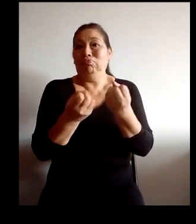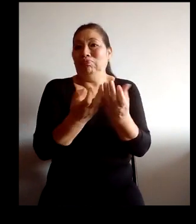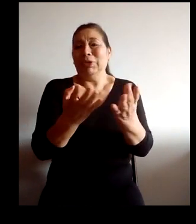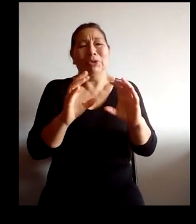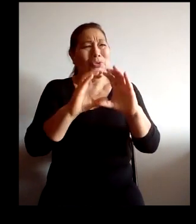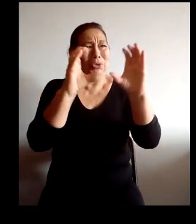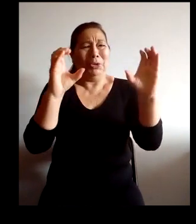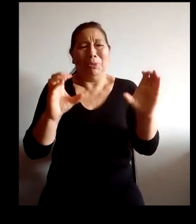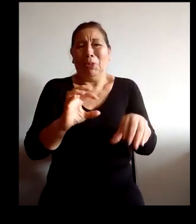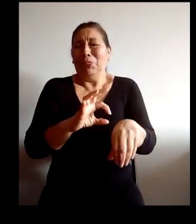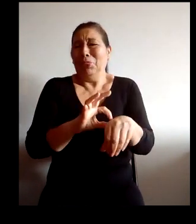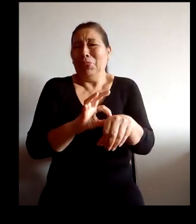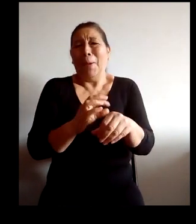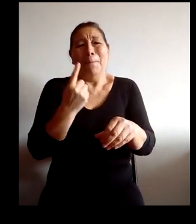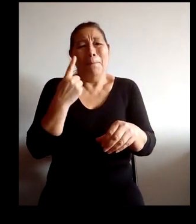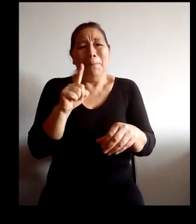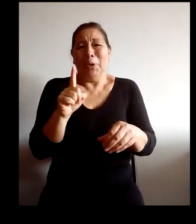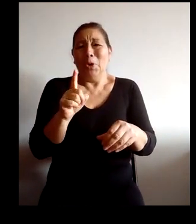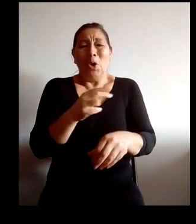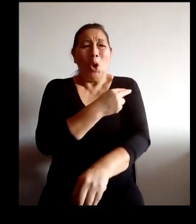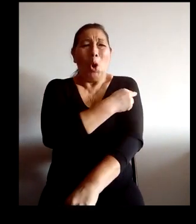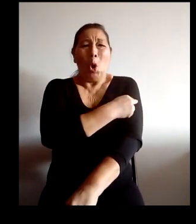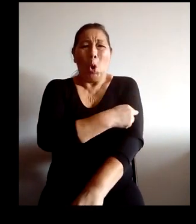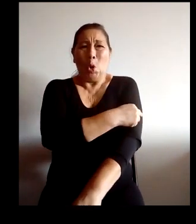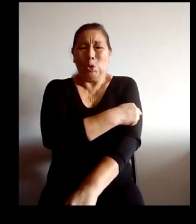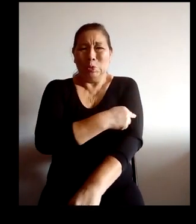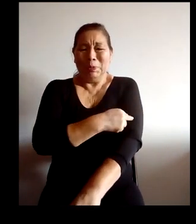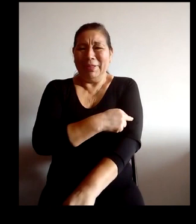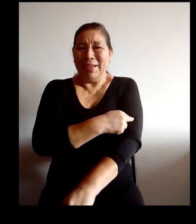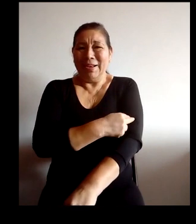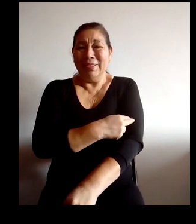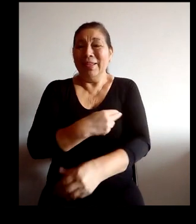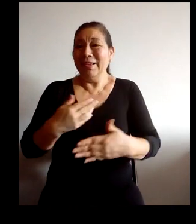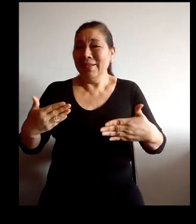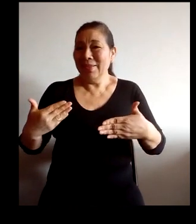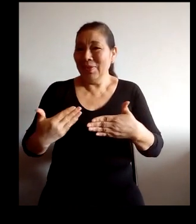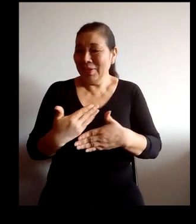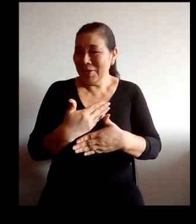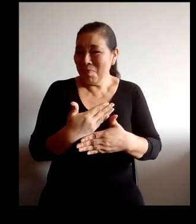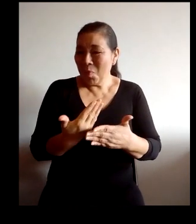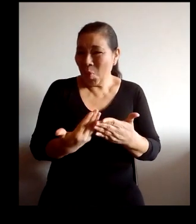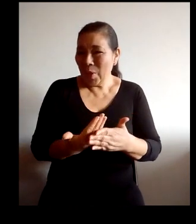Chimbote. Se emitió una cantidad